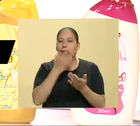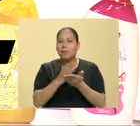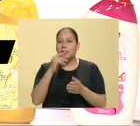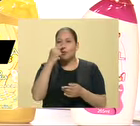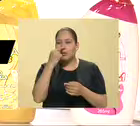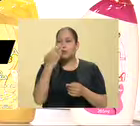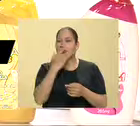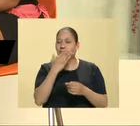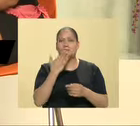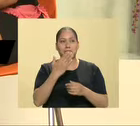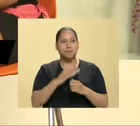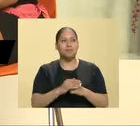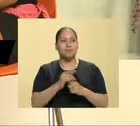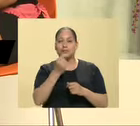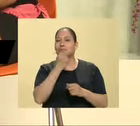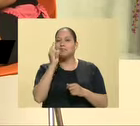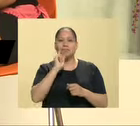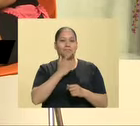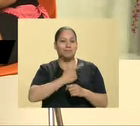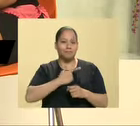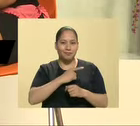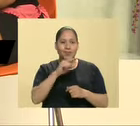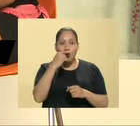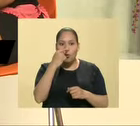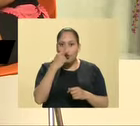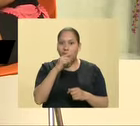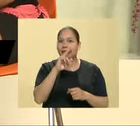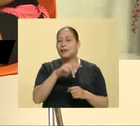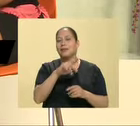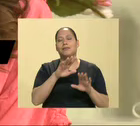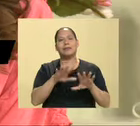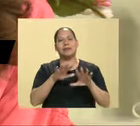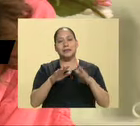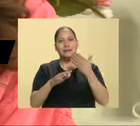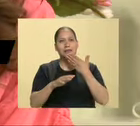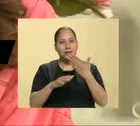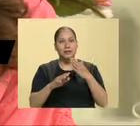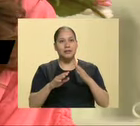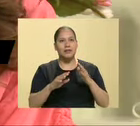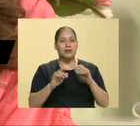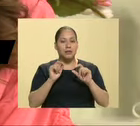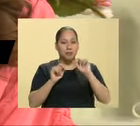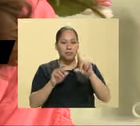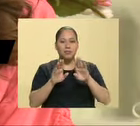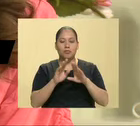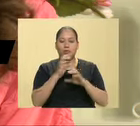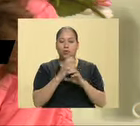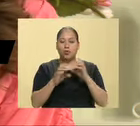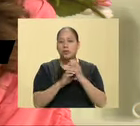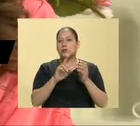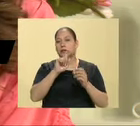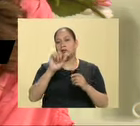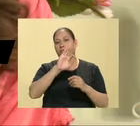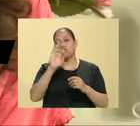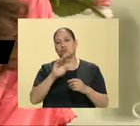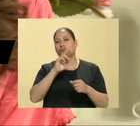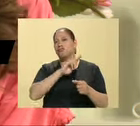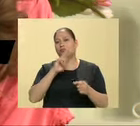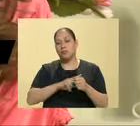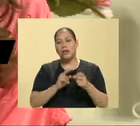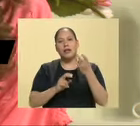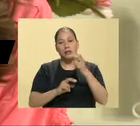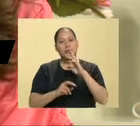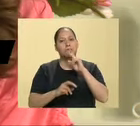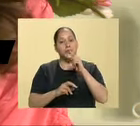¿no? Creo que a las niñas les encanta. Los olores de verdad están increíbles y son, bueno, también con productos 100% naturales, que eso es lo mejor